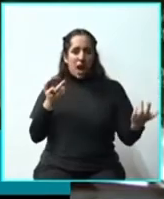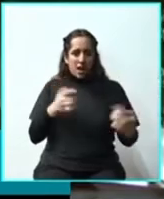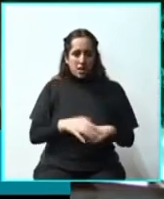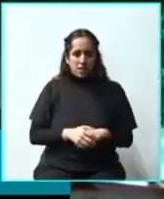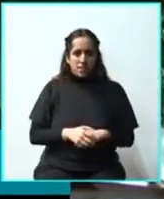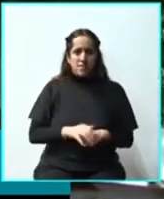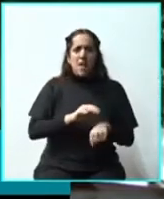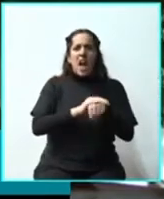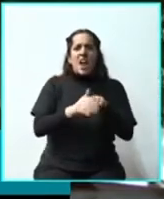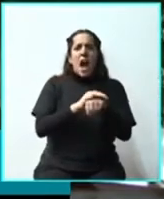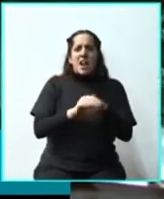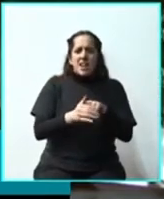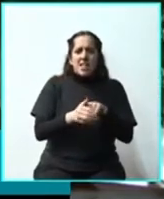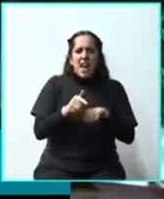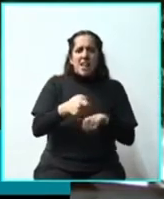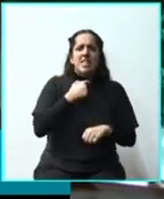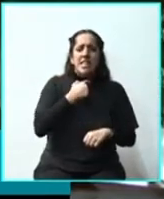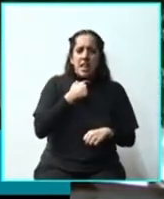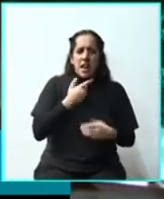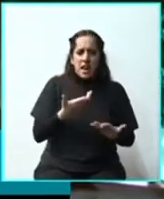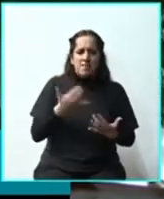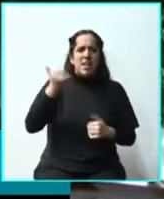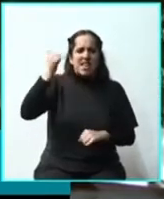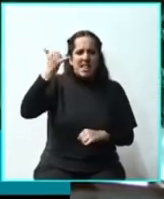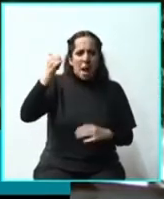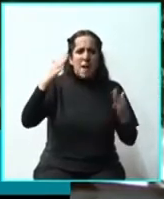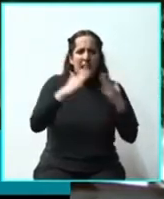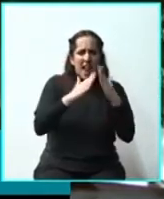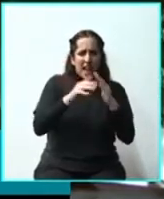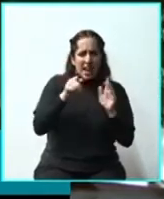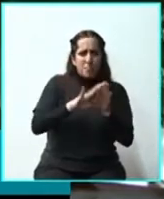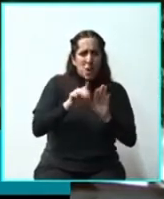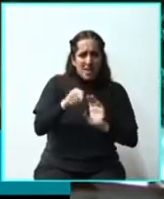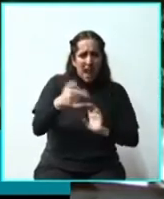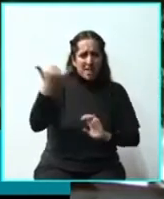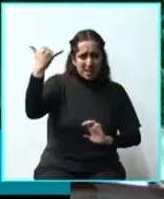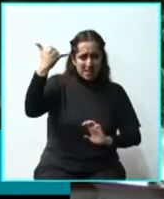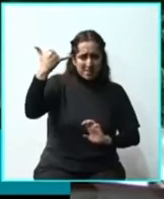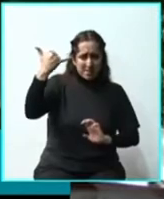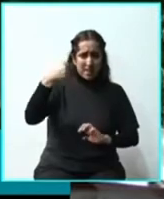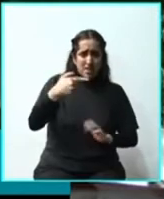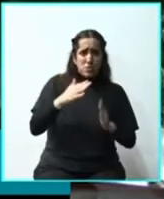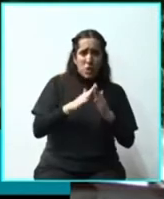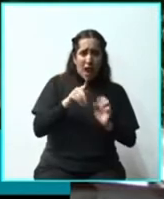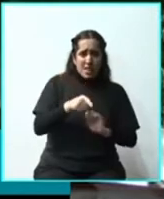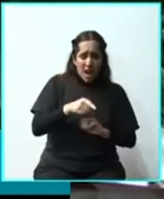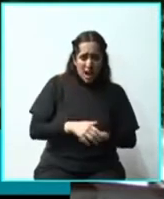¿Horacio Rodríguez Larreta quiere cámaras en la puerta de la suya?